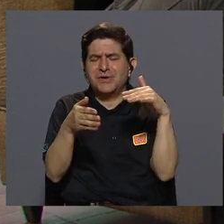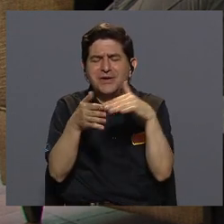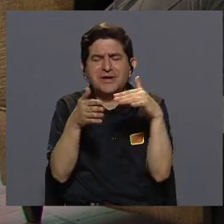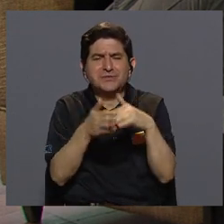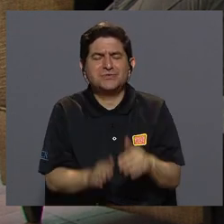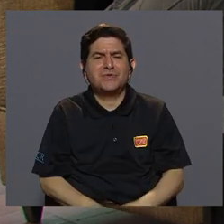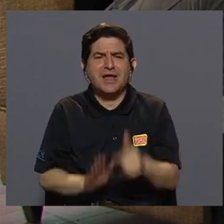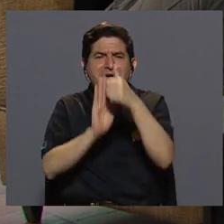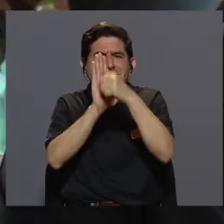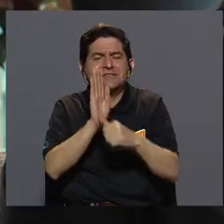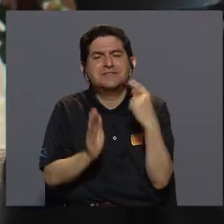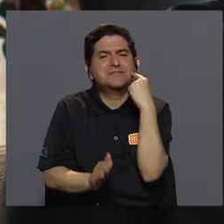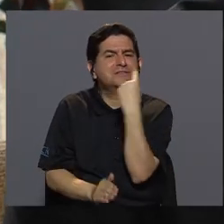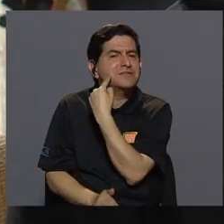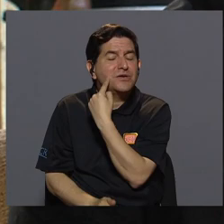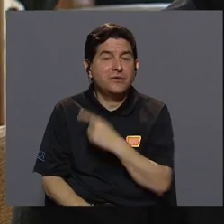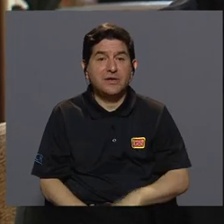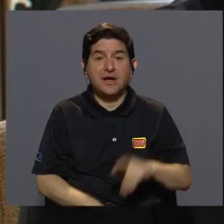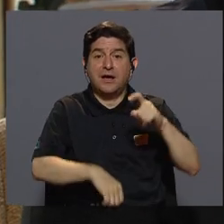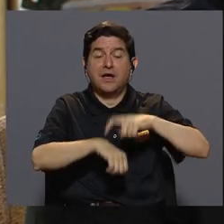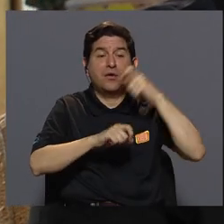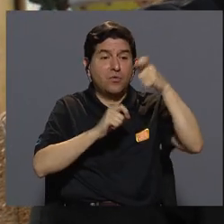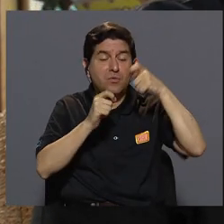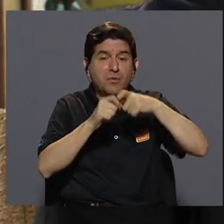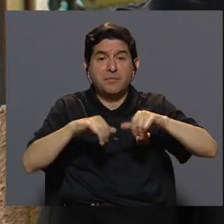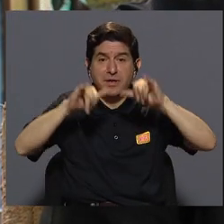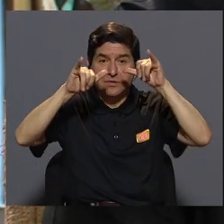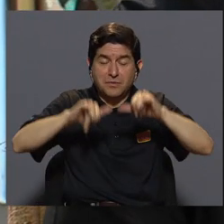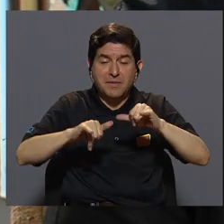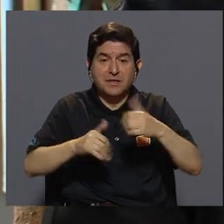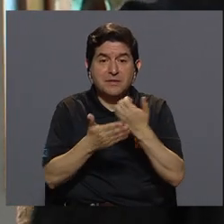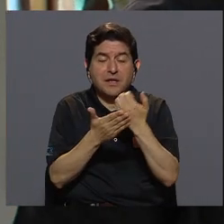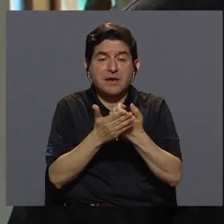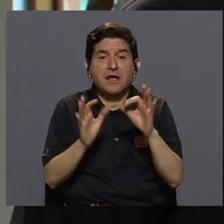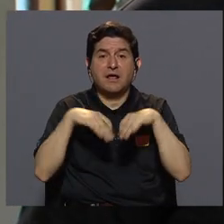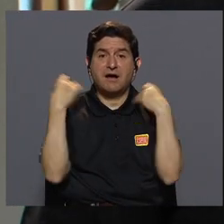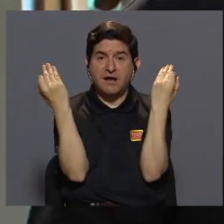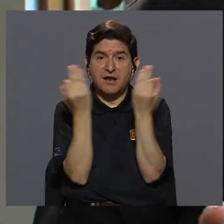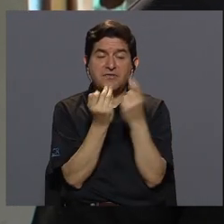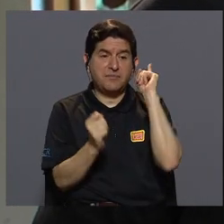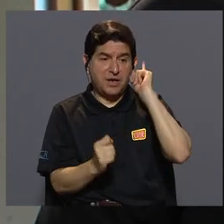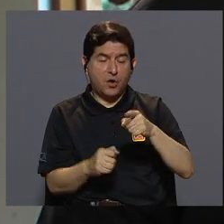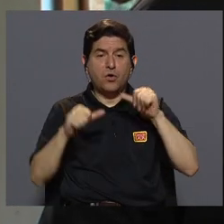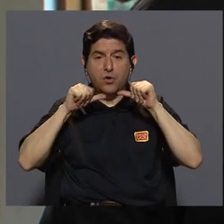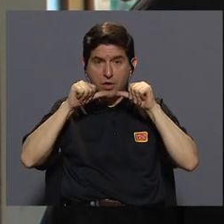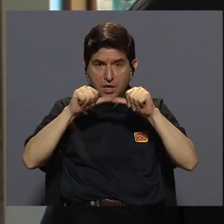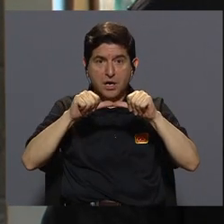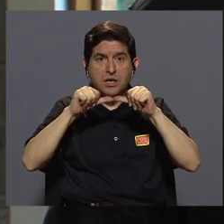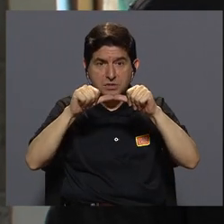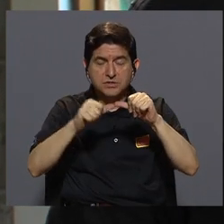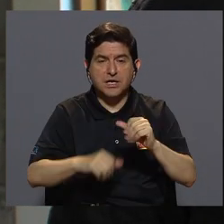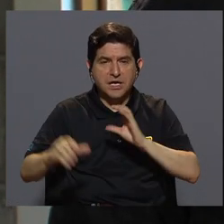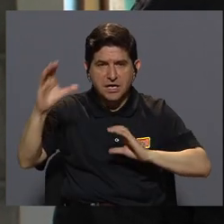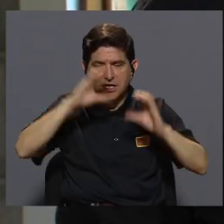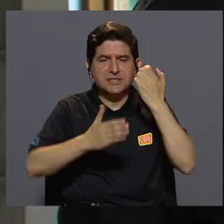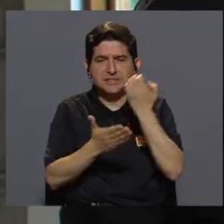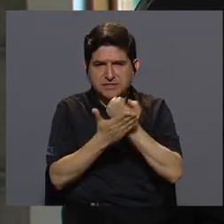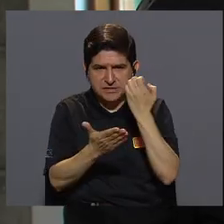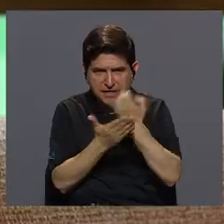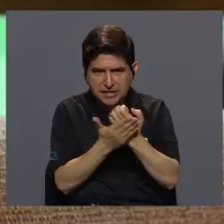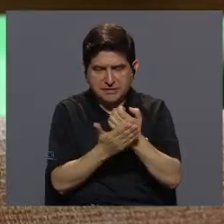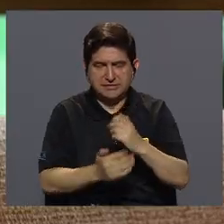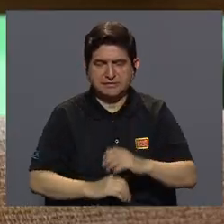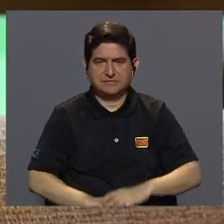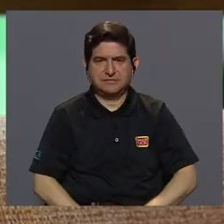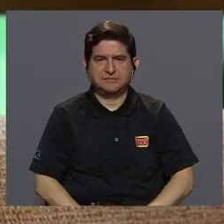Cirugía dental. Y fue la necesidad en un momento determinado de mantener a su propia familia que lo obligó a seguir en las ciencias